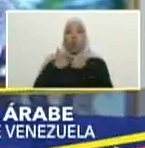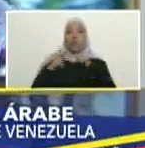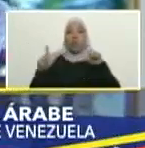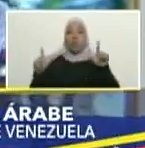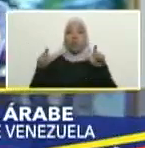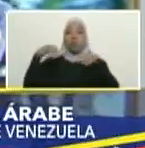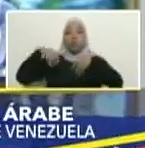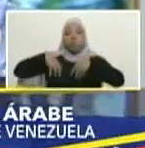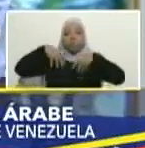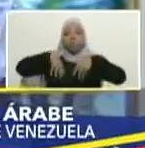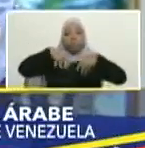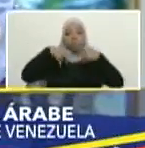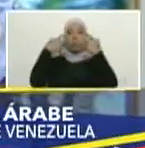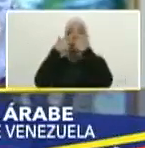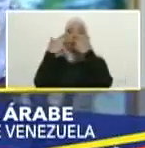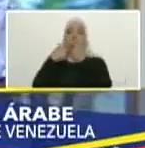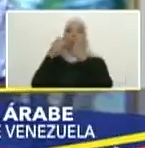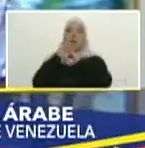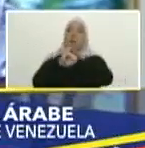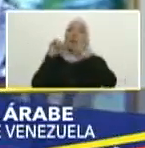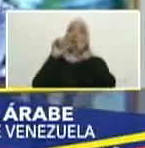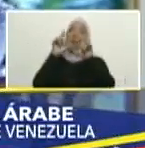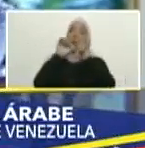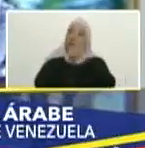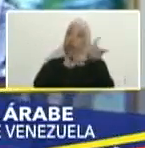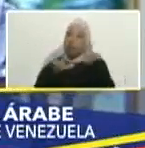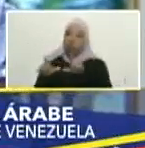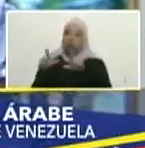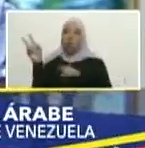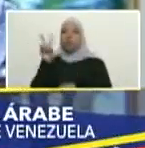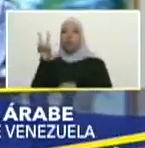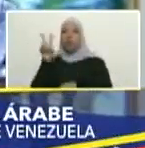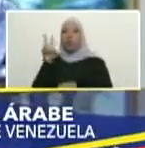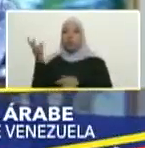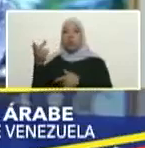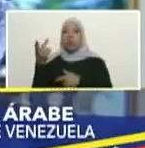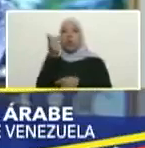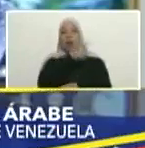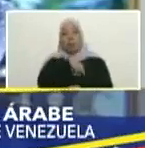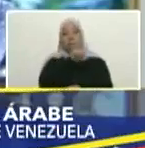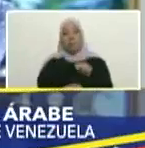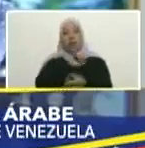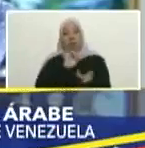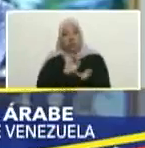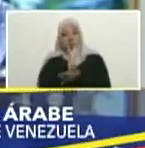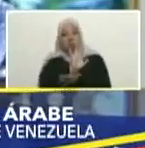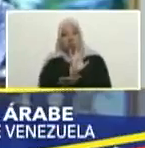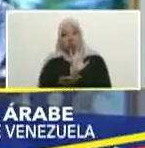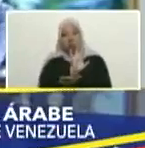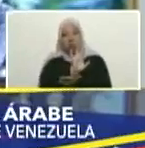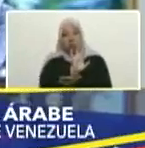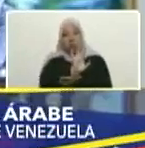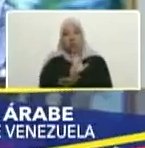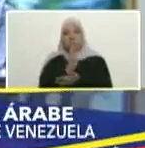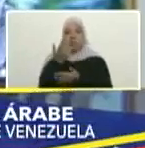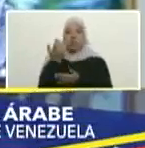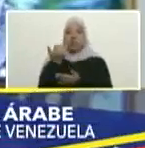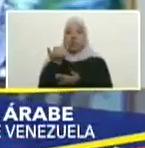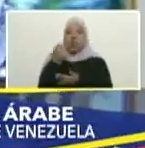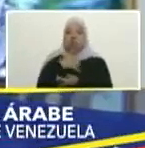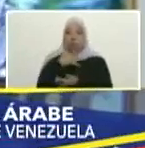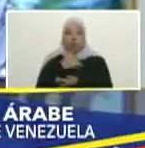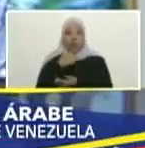libertadores, que selló la independencia contundente del dominio colonial, nos llena de